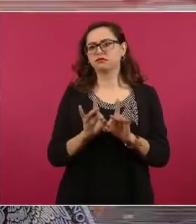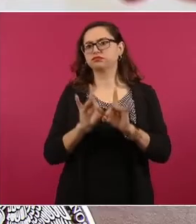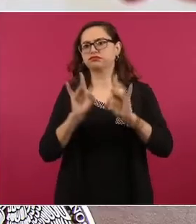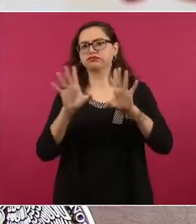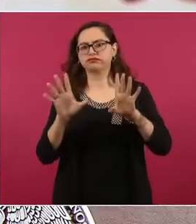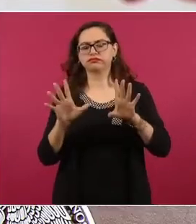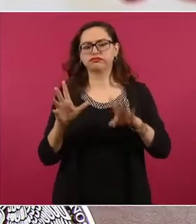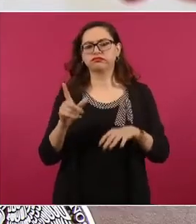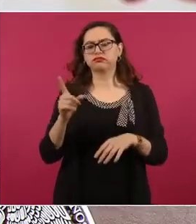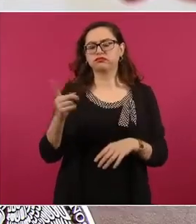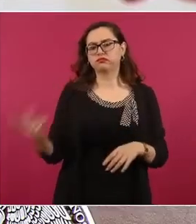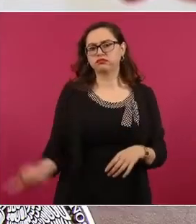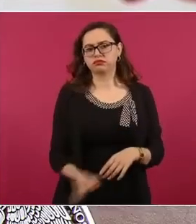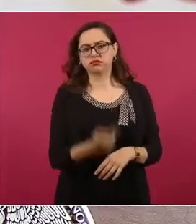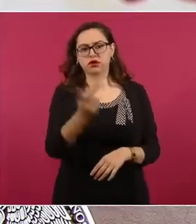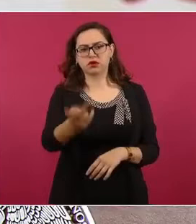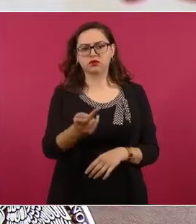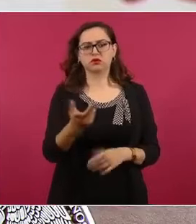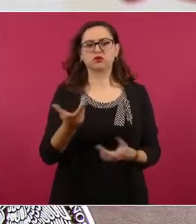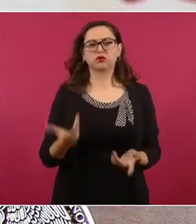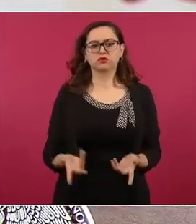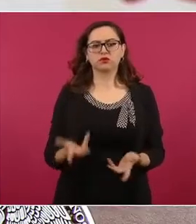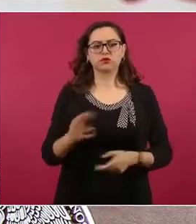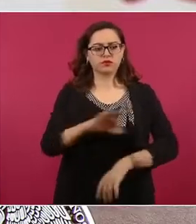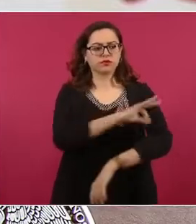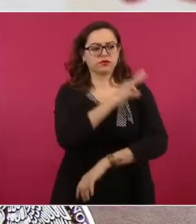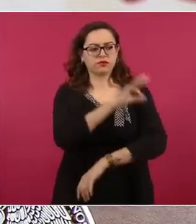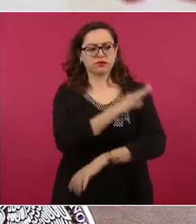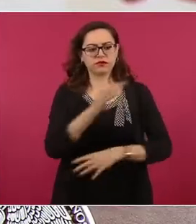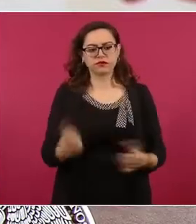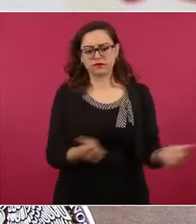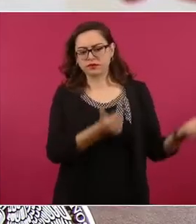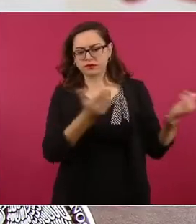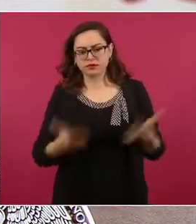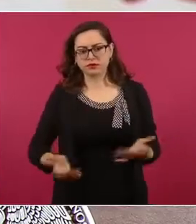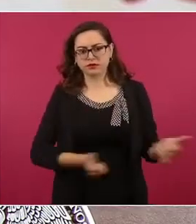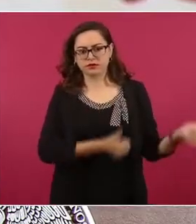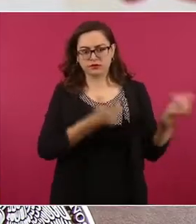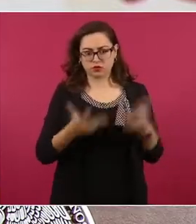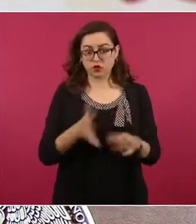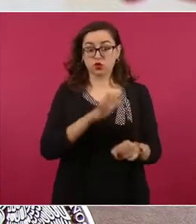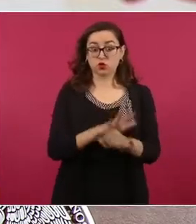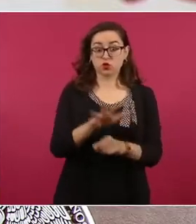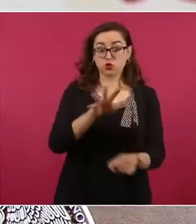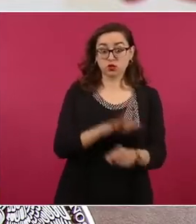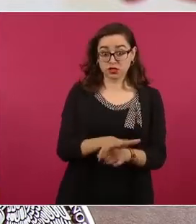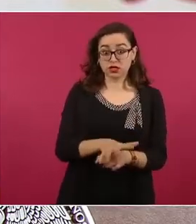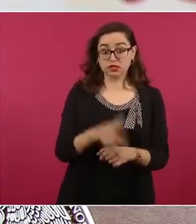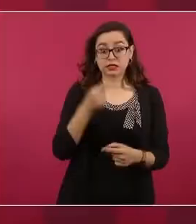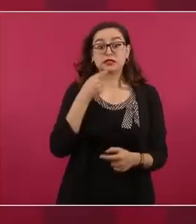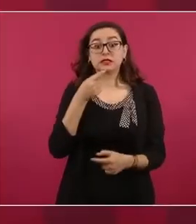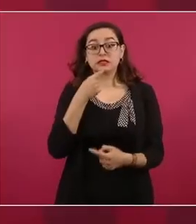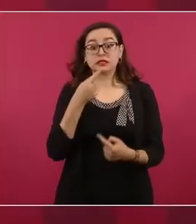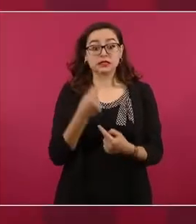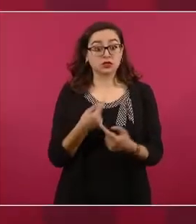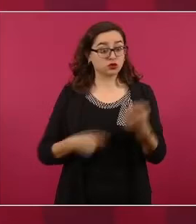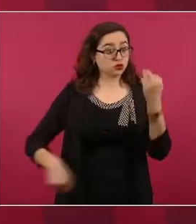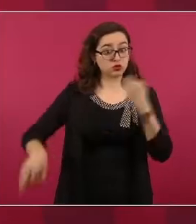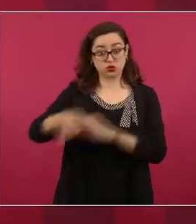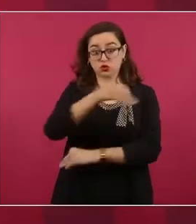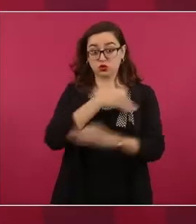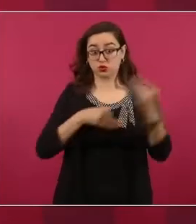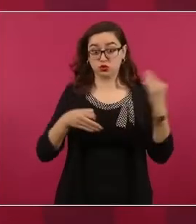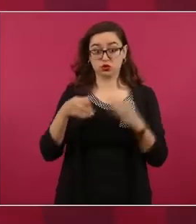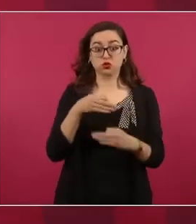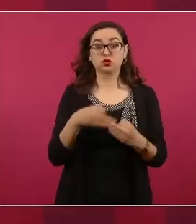Gili preguntaba sobre la cantidad de dosis, si serían suficientes para cubrir a todo el grupo de niñas y niños